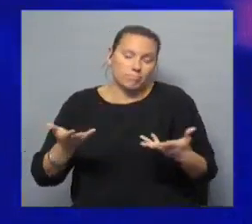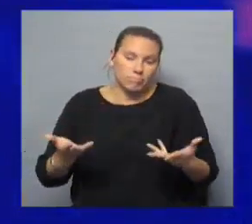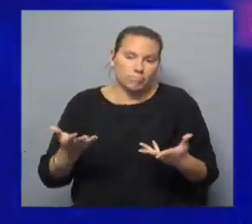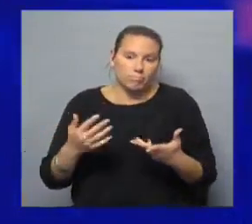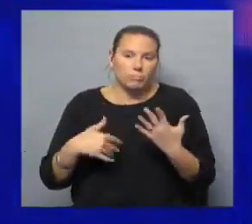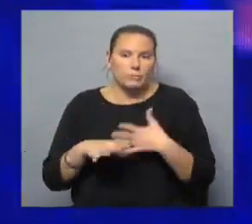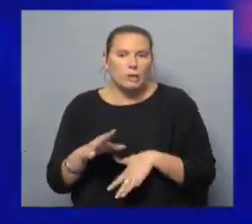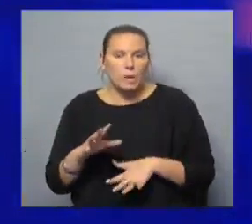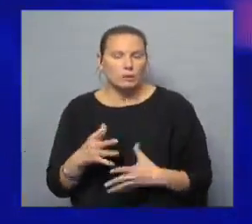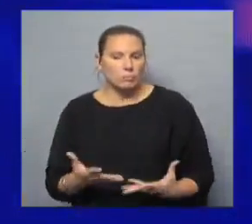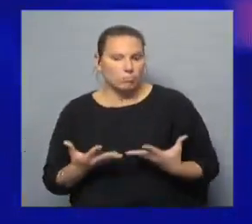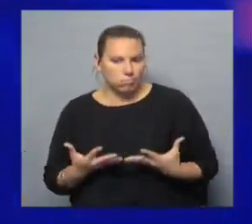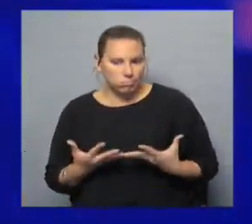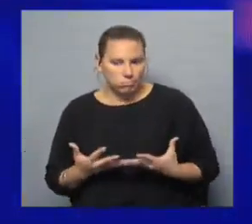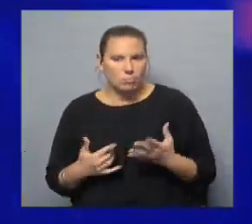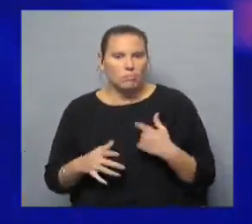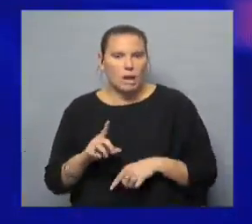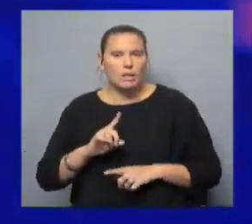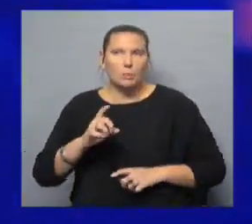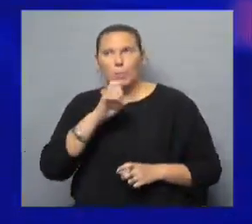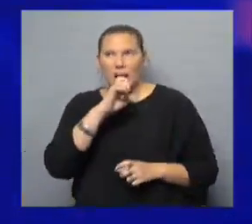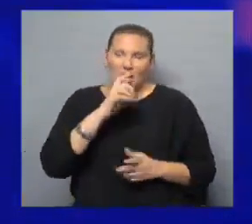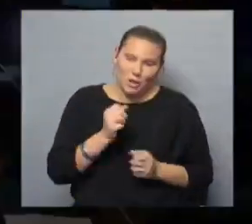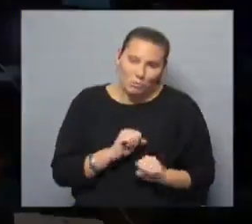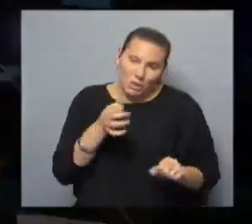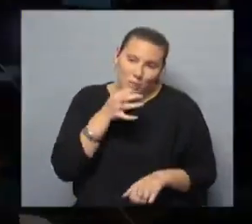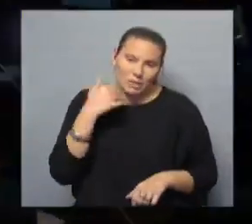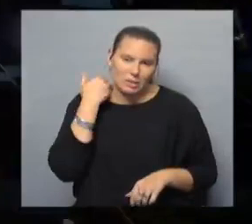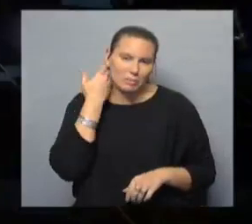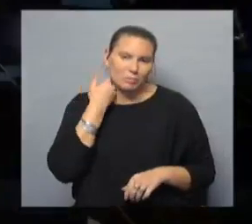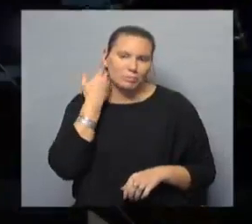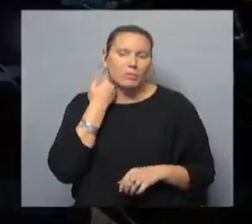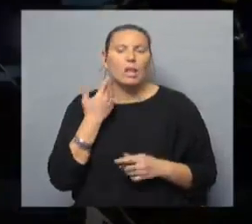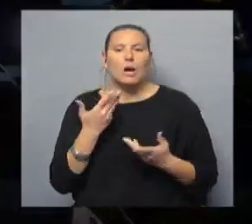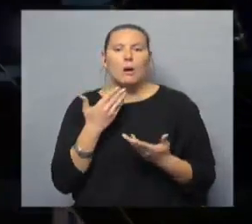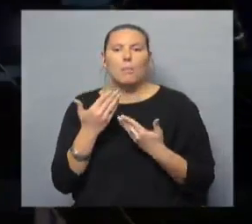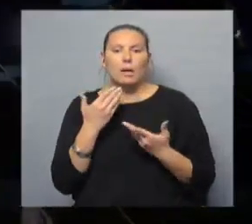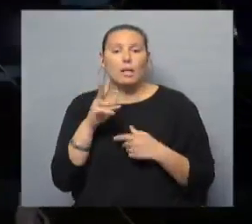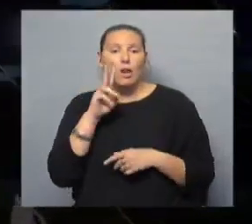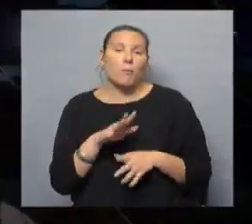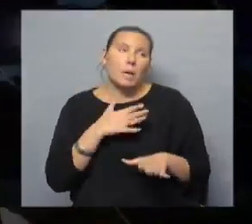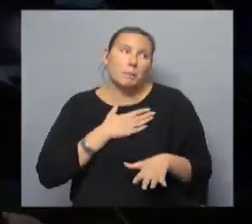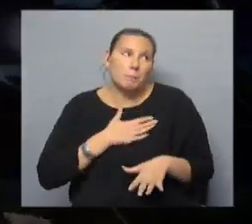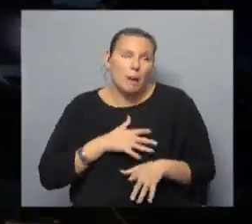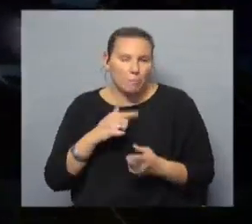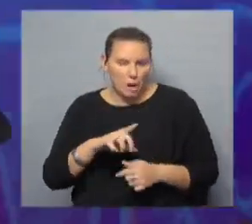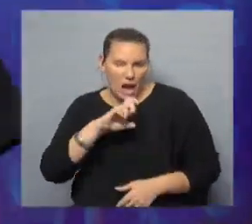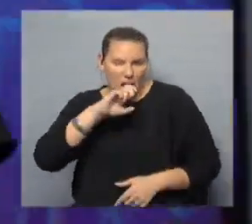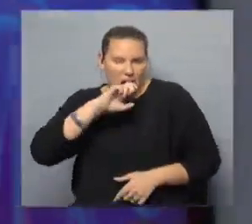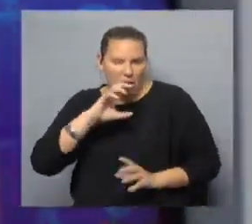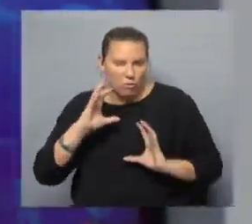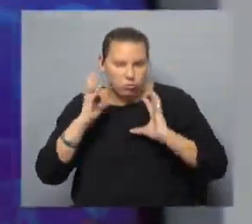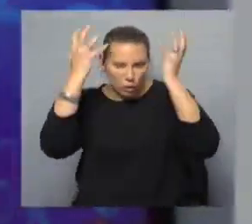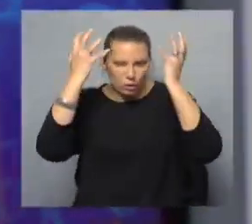un poco más cargados, con un poco más de furia, podríamos decirlo. Muy bien. Parecen así los ves ahí, ¿viste? Parece que era furia. Esto lo tenés que